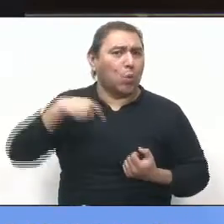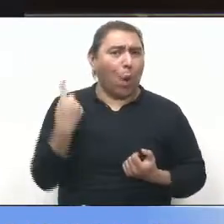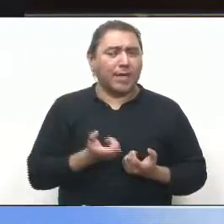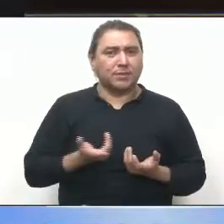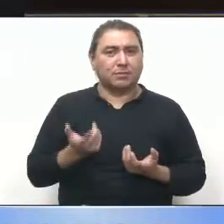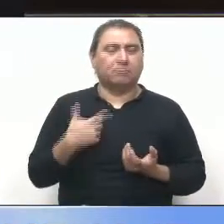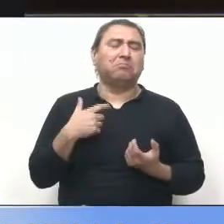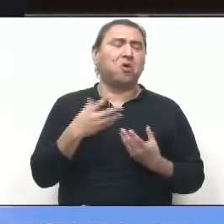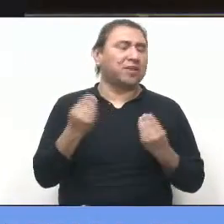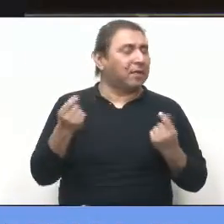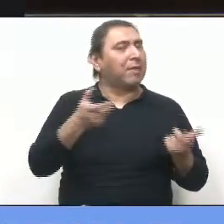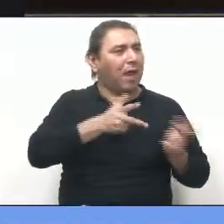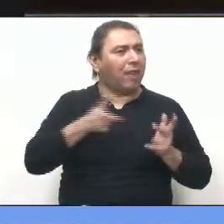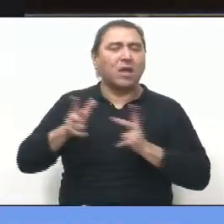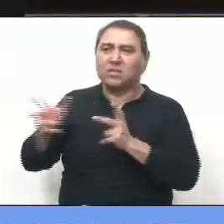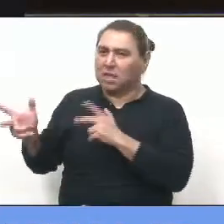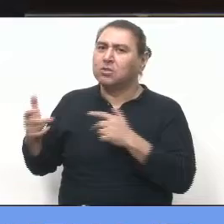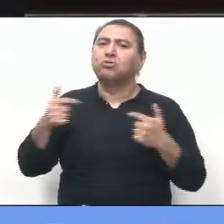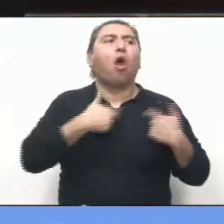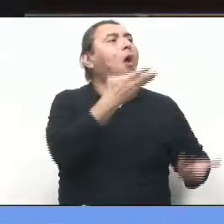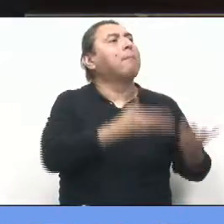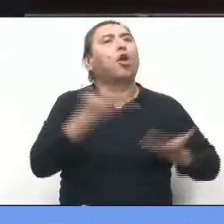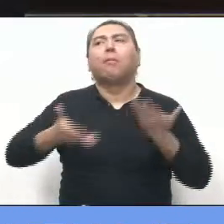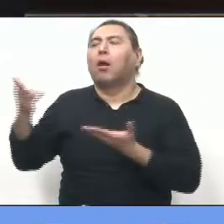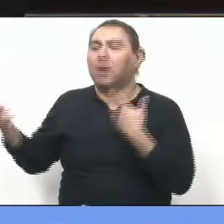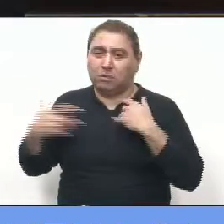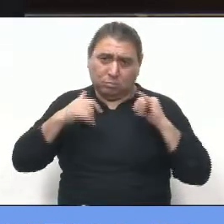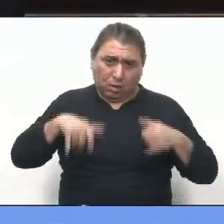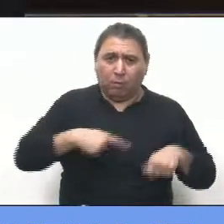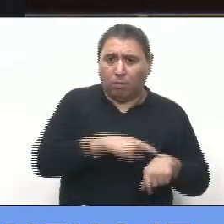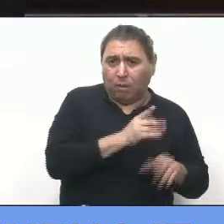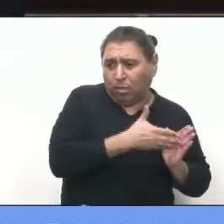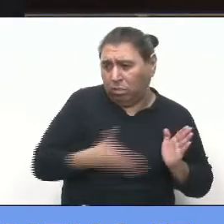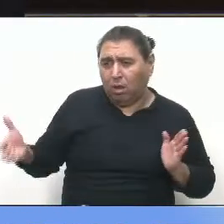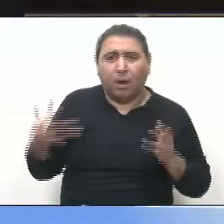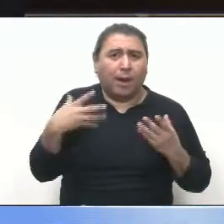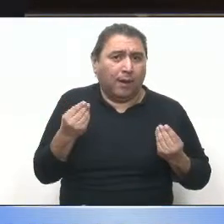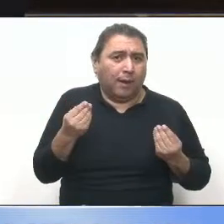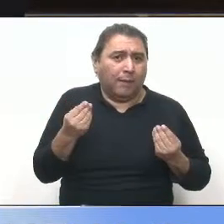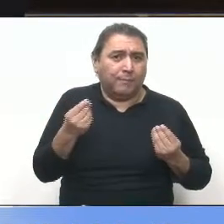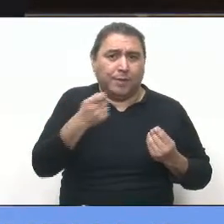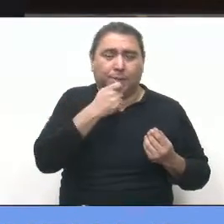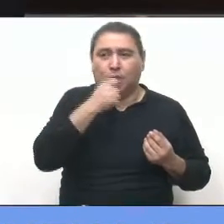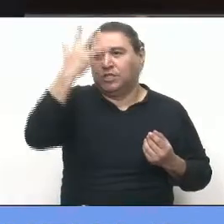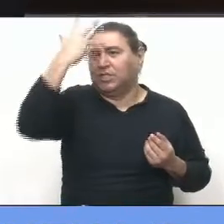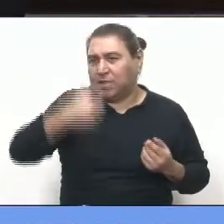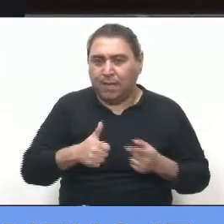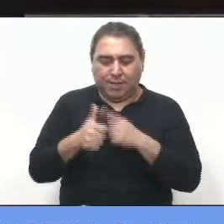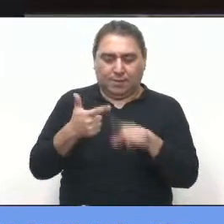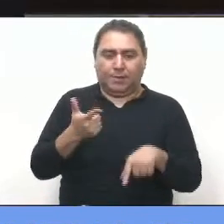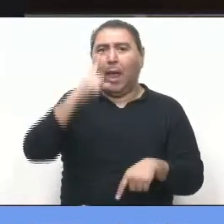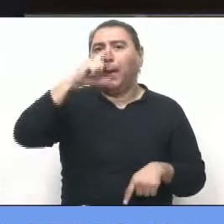con la otra, pero cada cosa en su momento histórico. Nuestros próceres, San Martín,